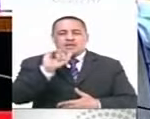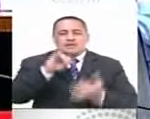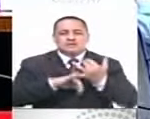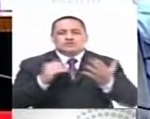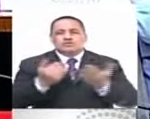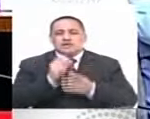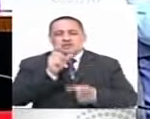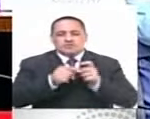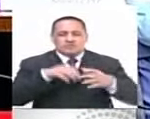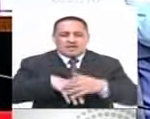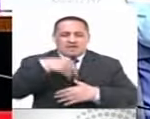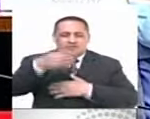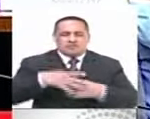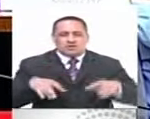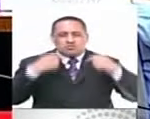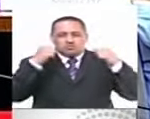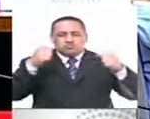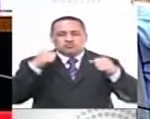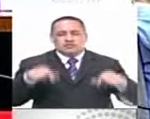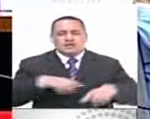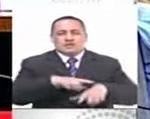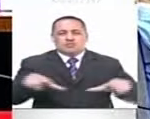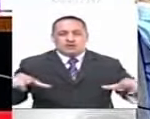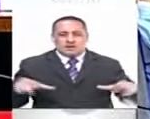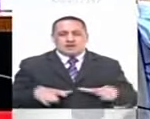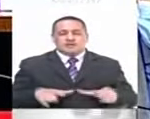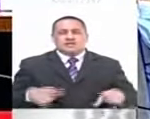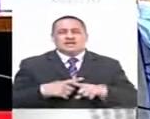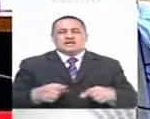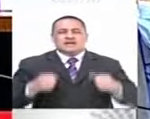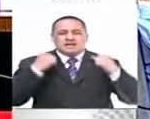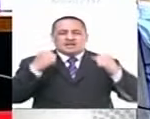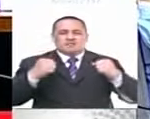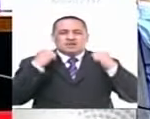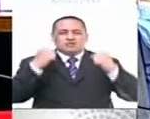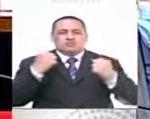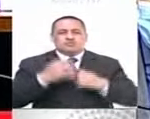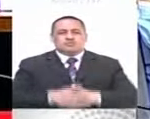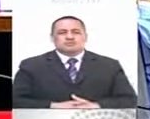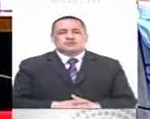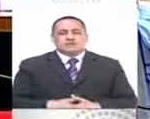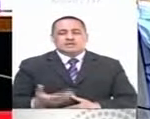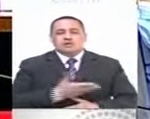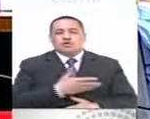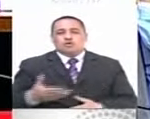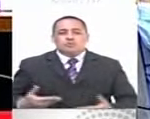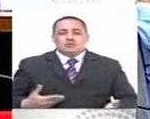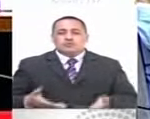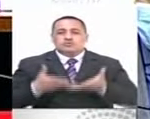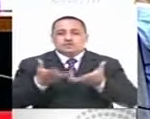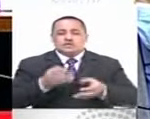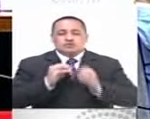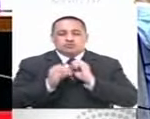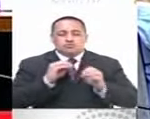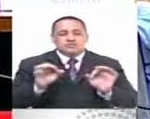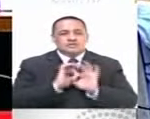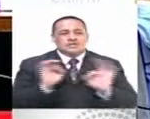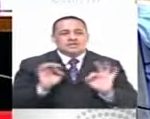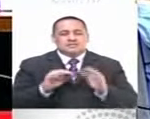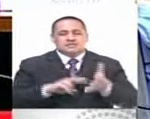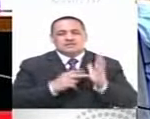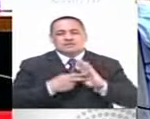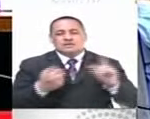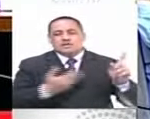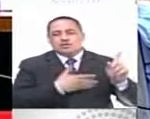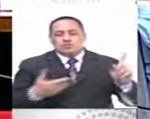población afuera, en el campo, reclamando. Y el gobierno no le da la solución. Este gobierno que